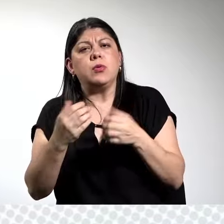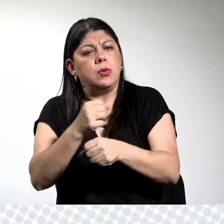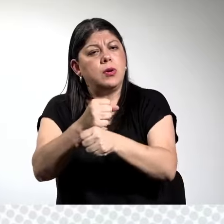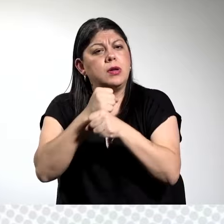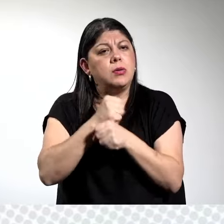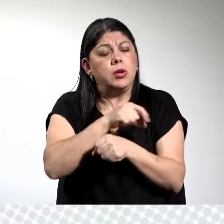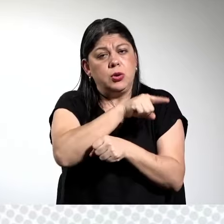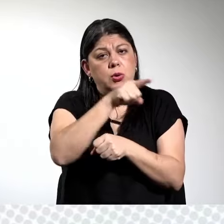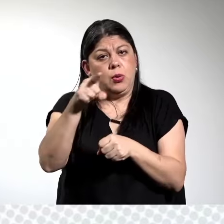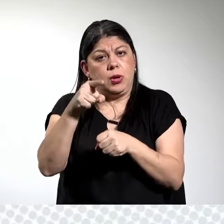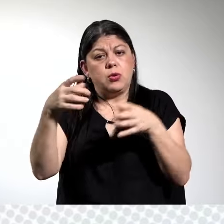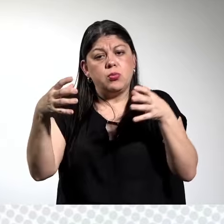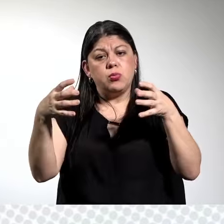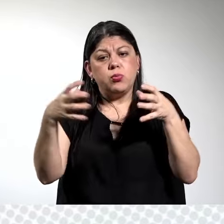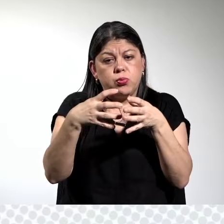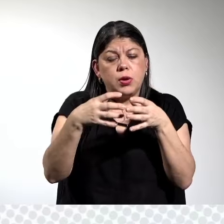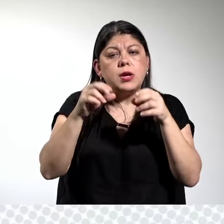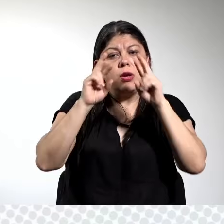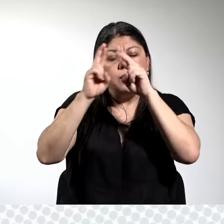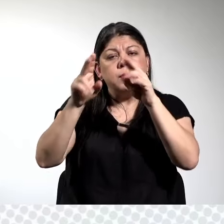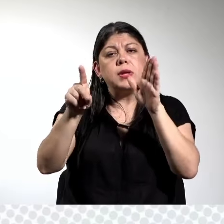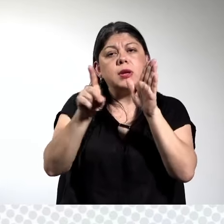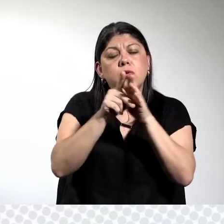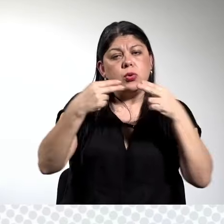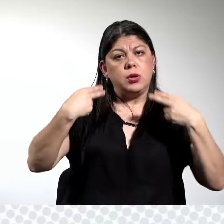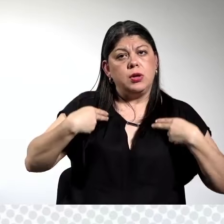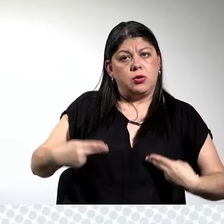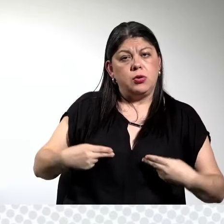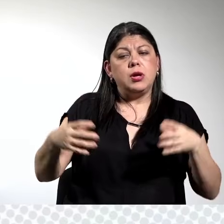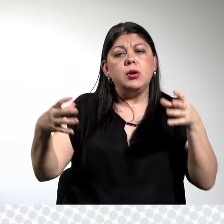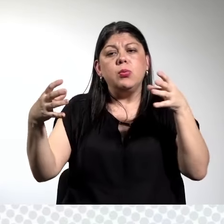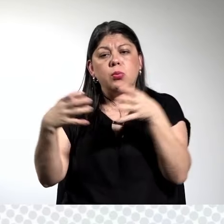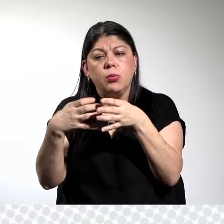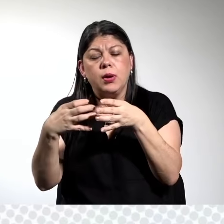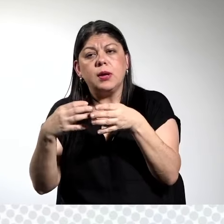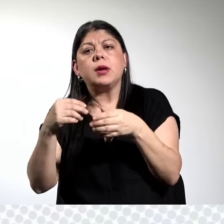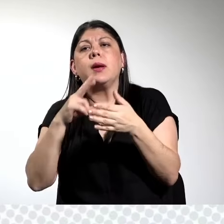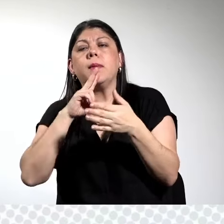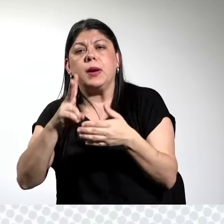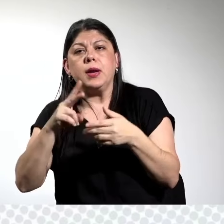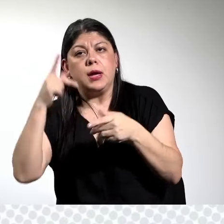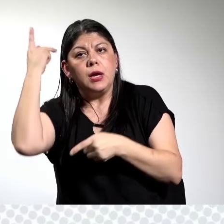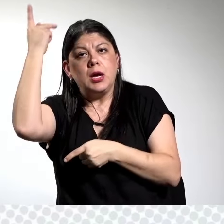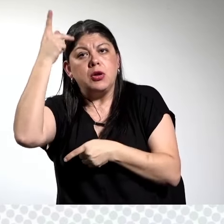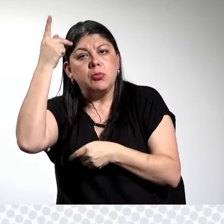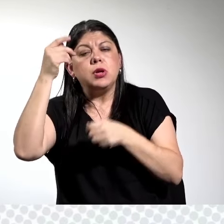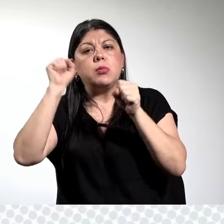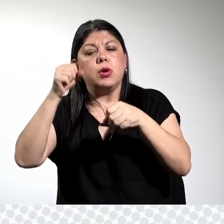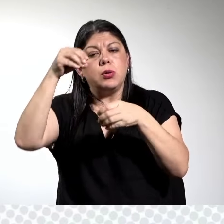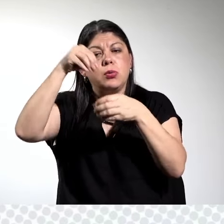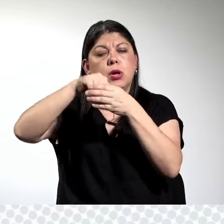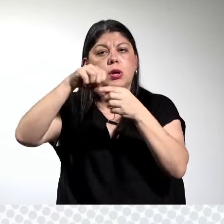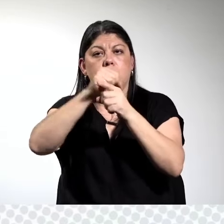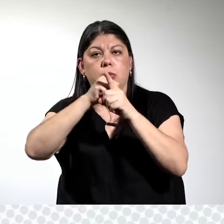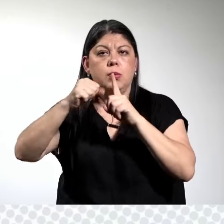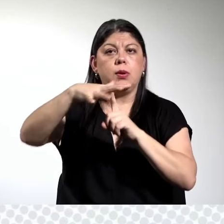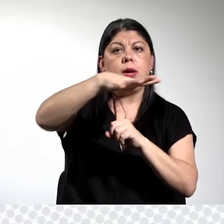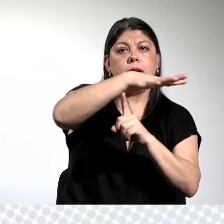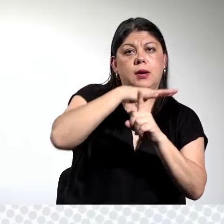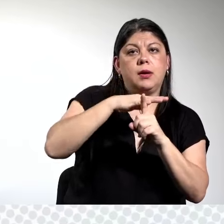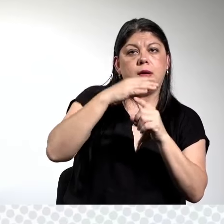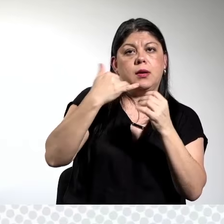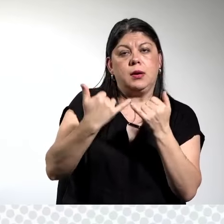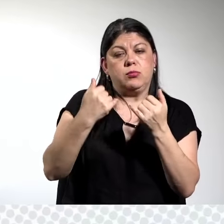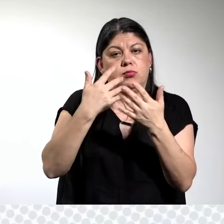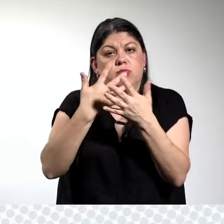asegurando que tengan centros donde se respeten sus derechos y centros además donde haya verdaderas políticas de reinserción. No lo que hay ahorita, que